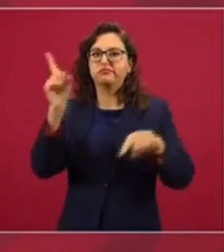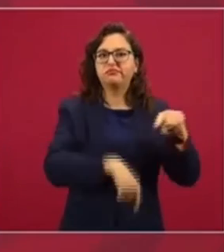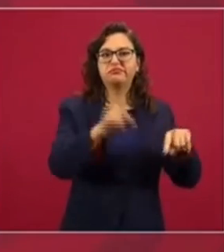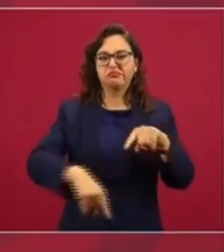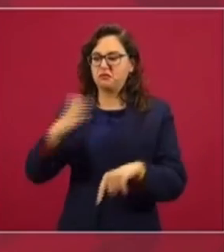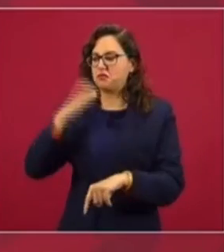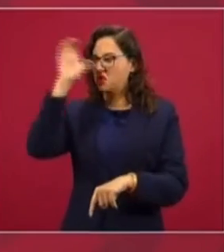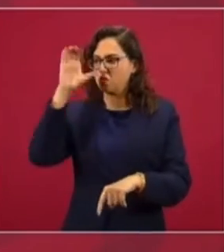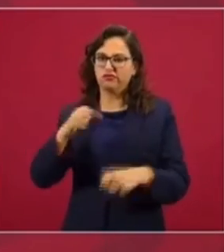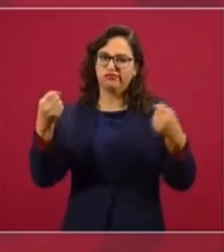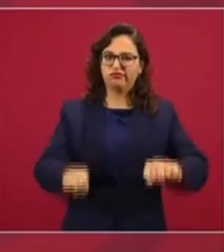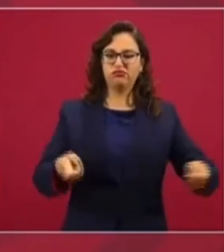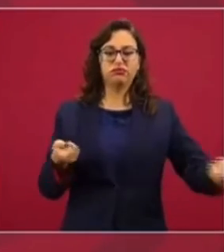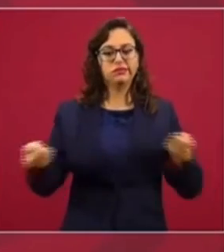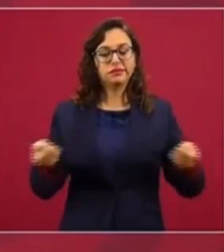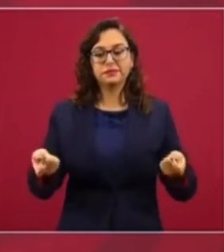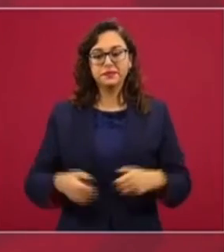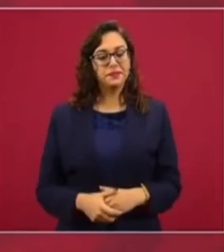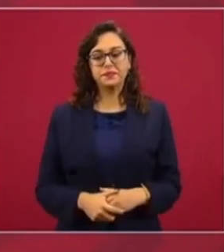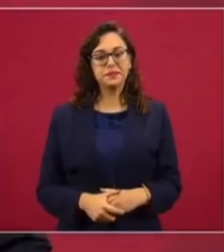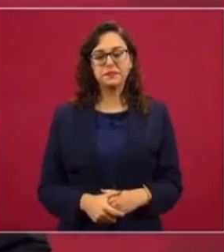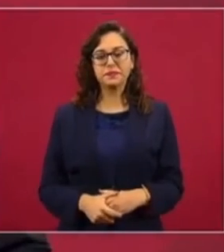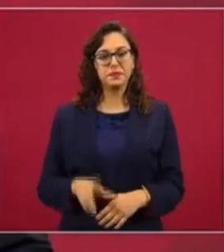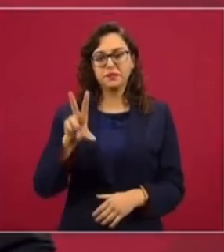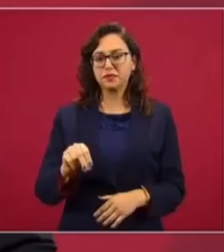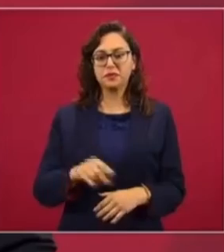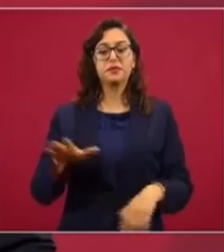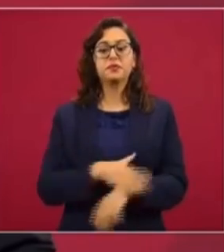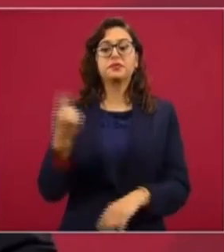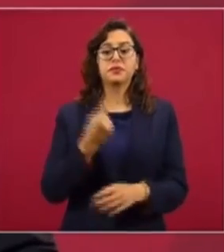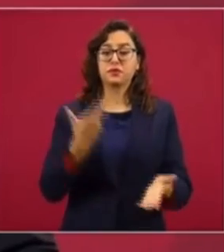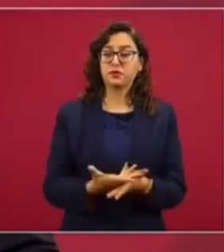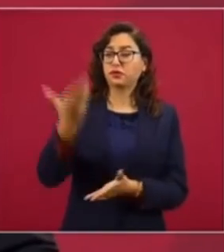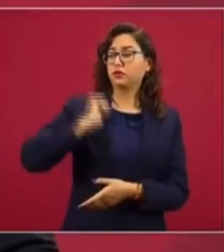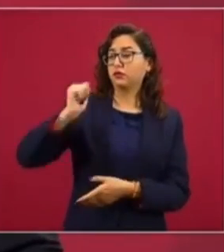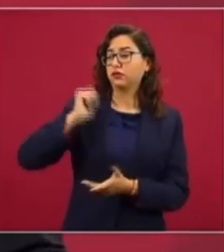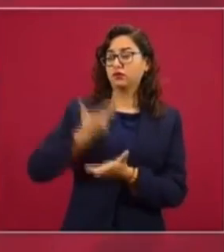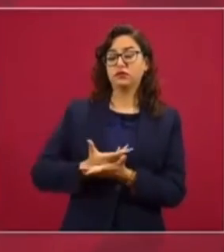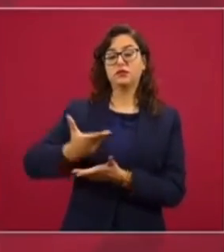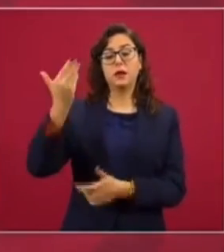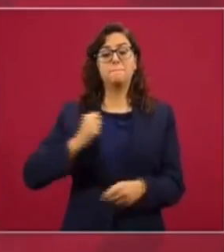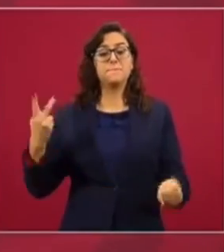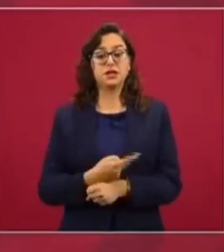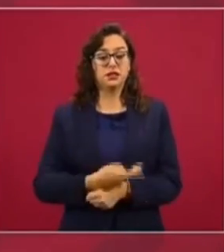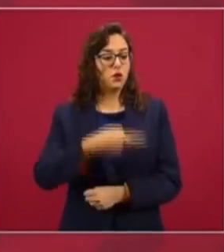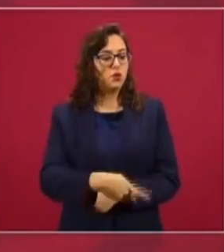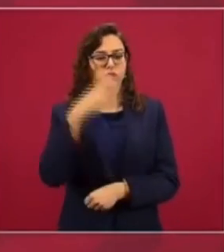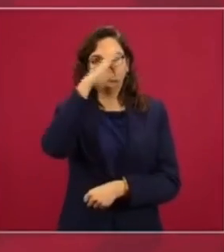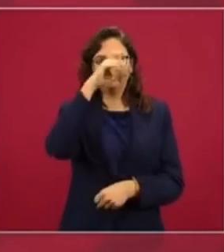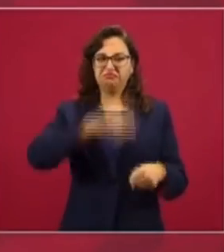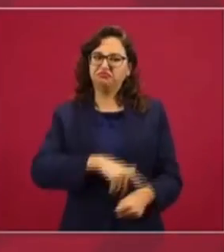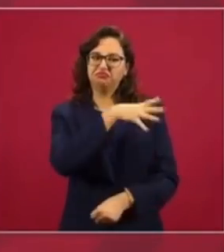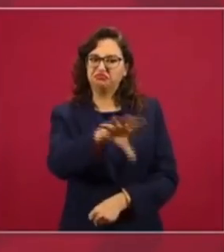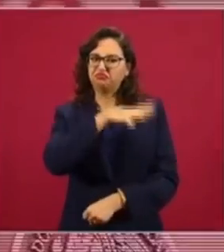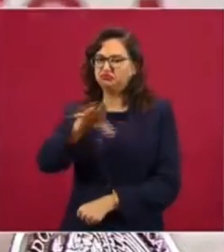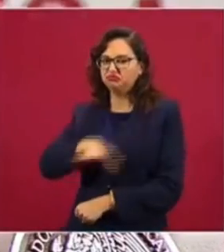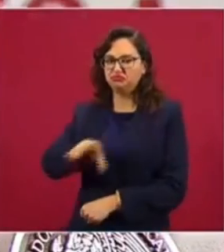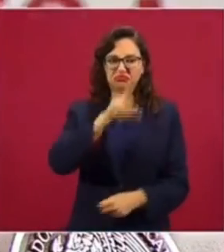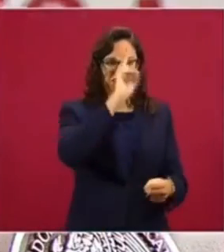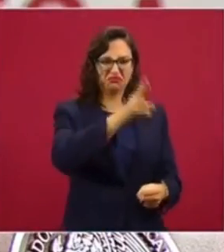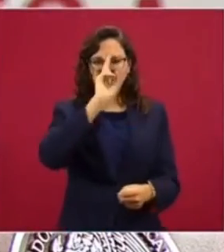dominio, porque lo que se hizo fue negar las culturas y